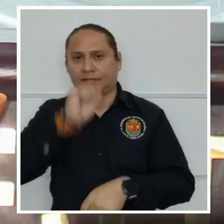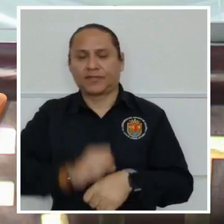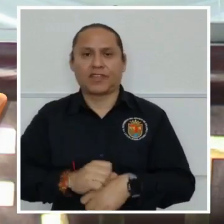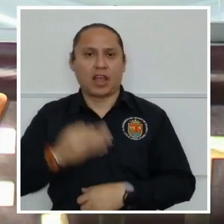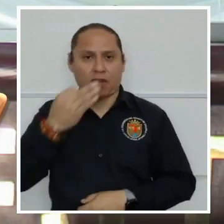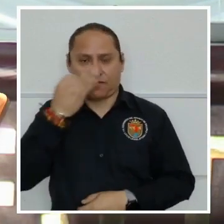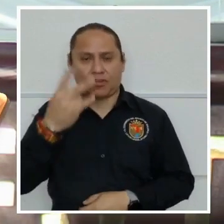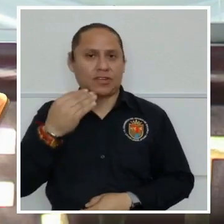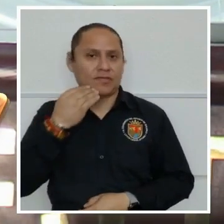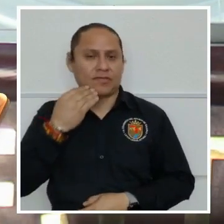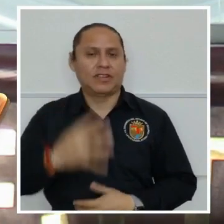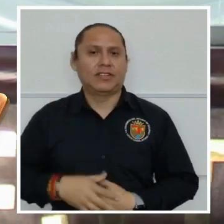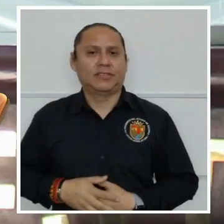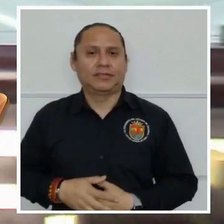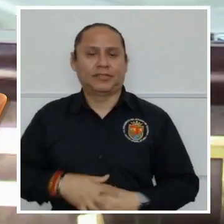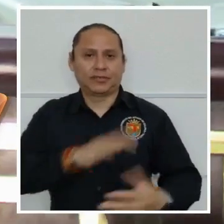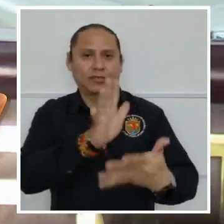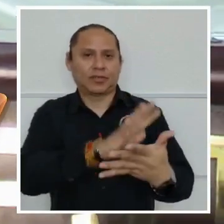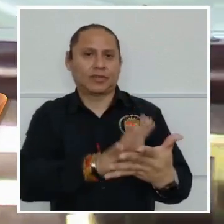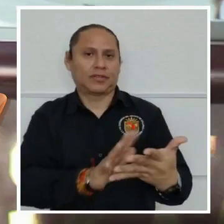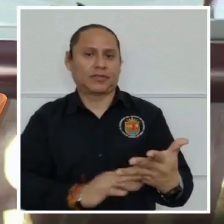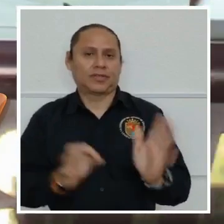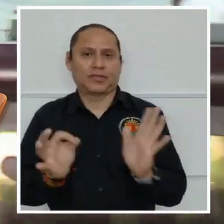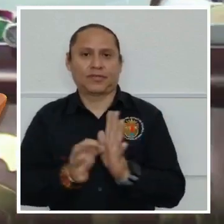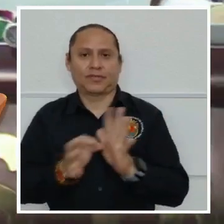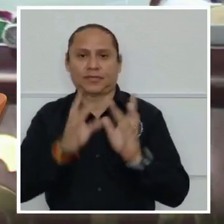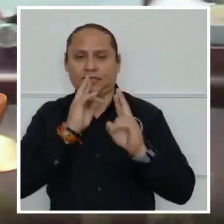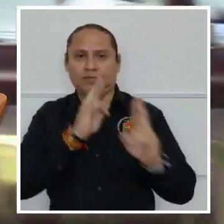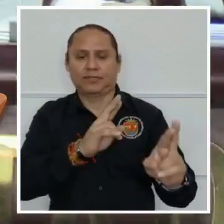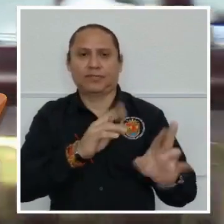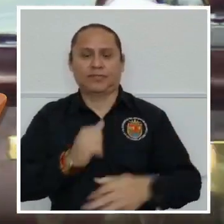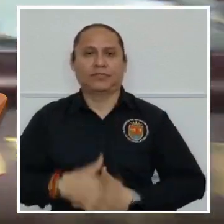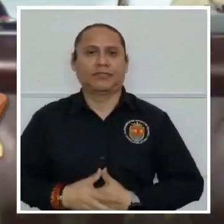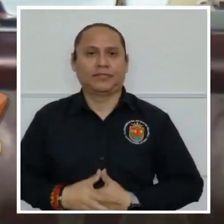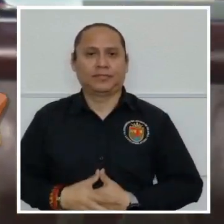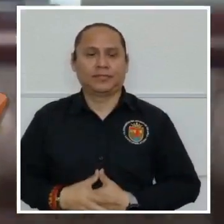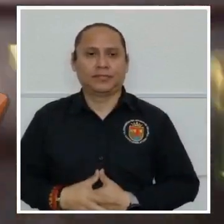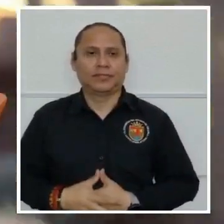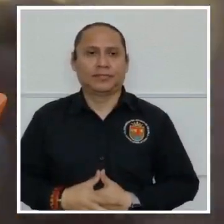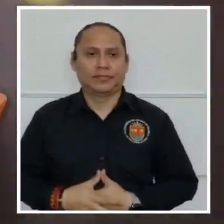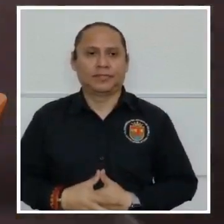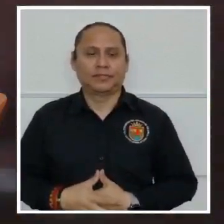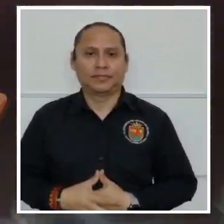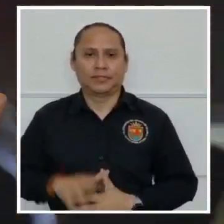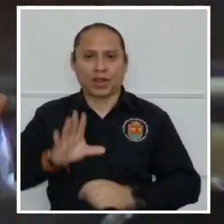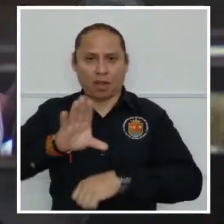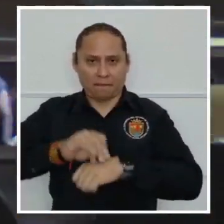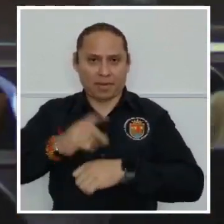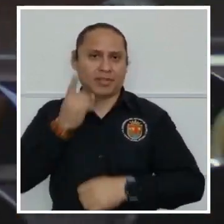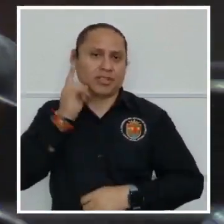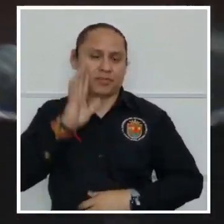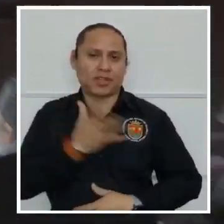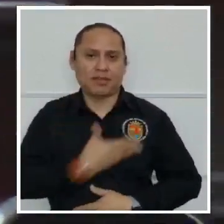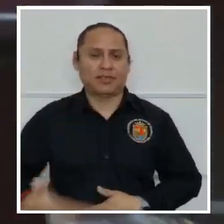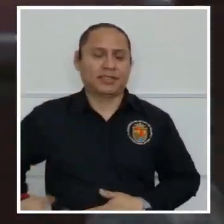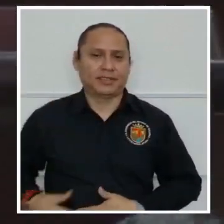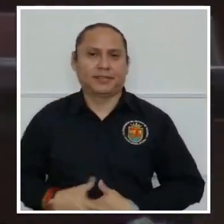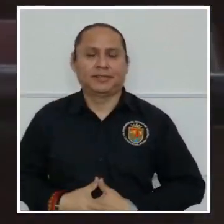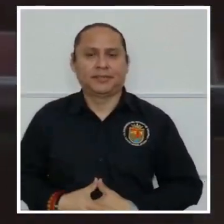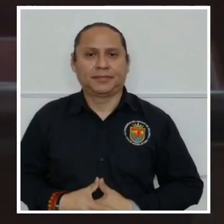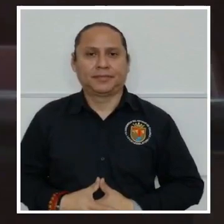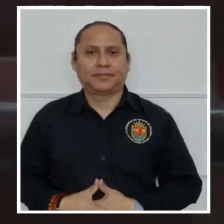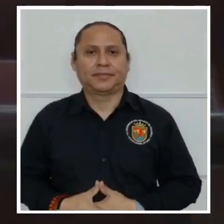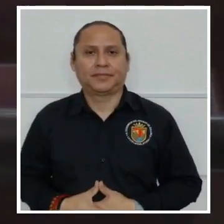secretaria Flor de María Esponda Torres de lectura a los puntos resolutivos del dictamen. Con su permiso, diputada